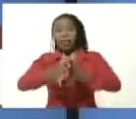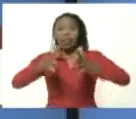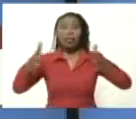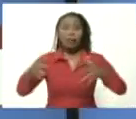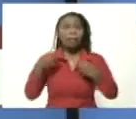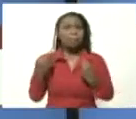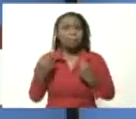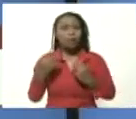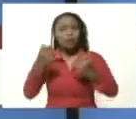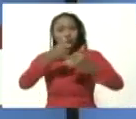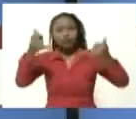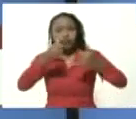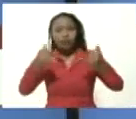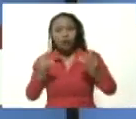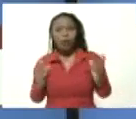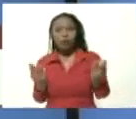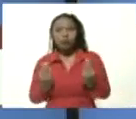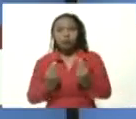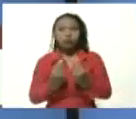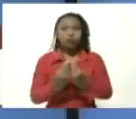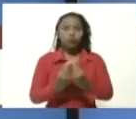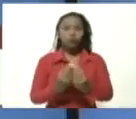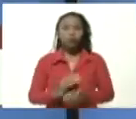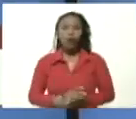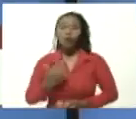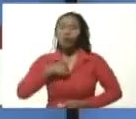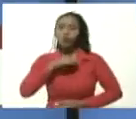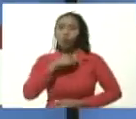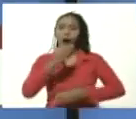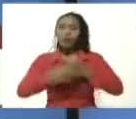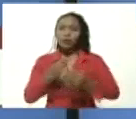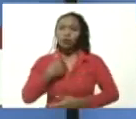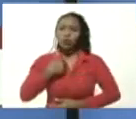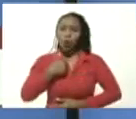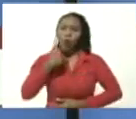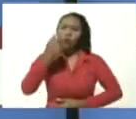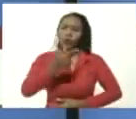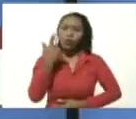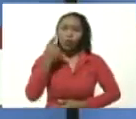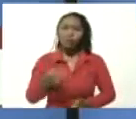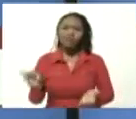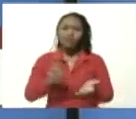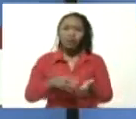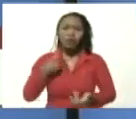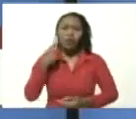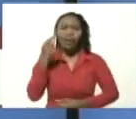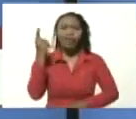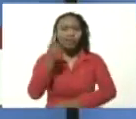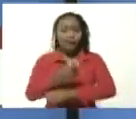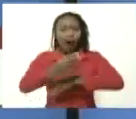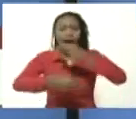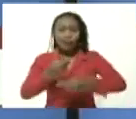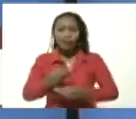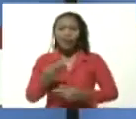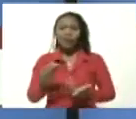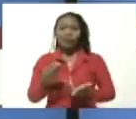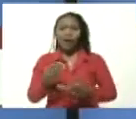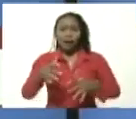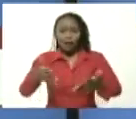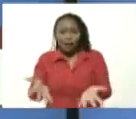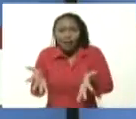qué? Alineándonos. Nosotros estamos haciendo, repito, lo que se debe hacer para ganar unas elecciones sin